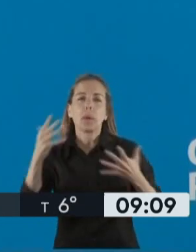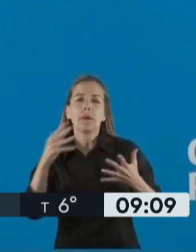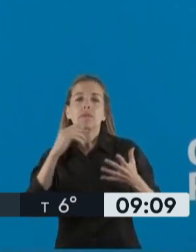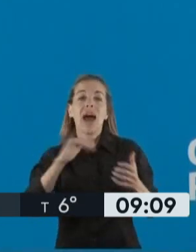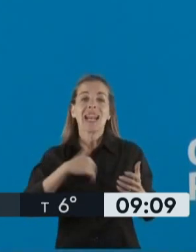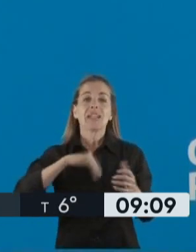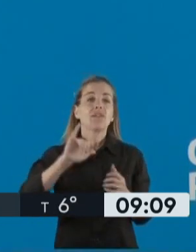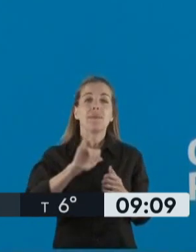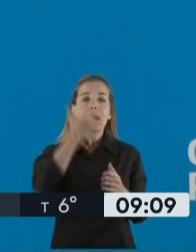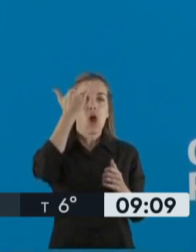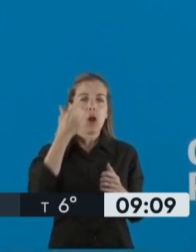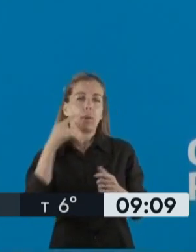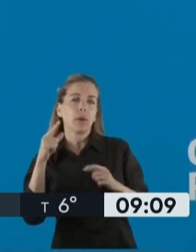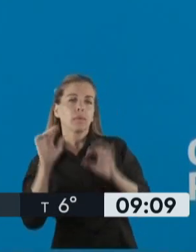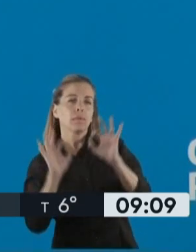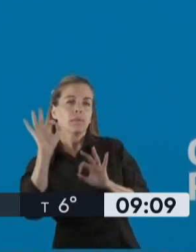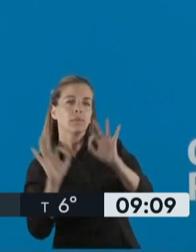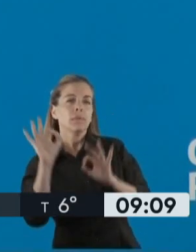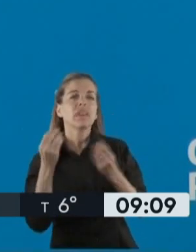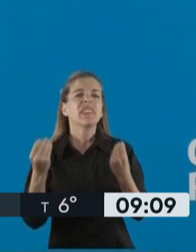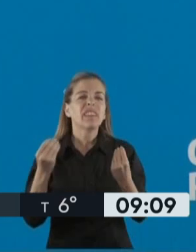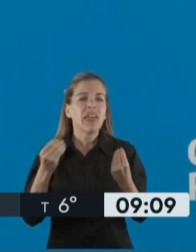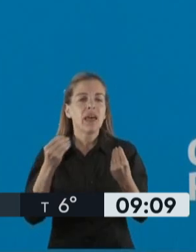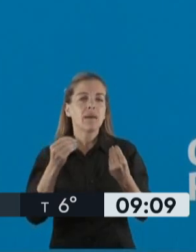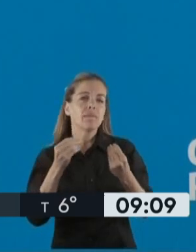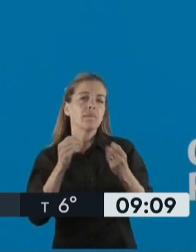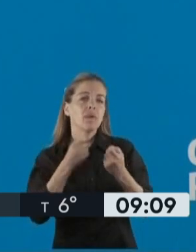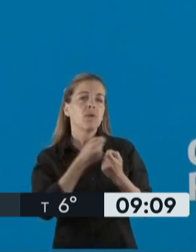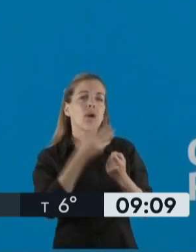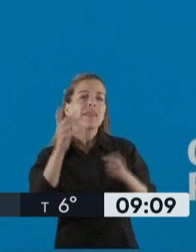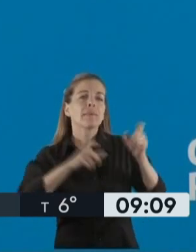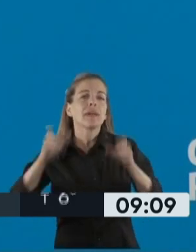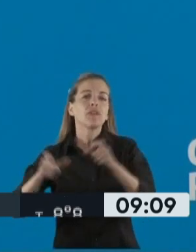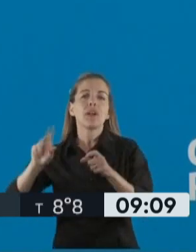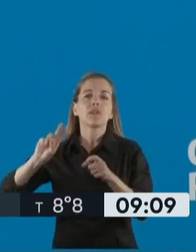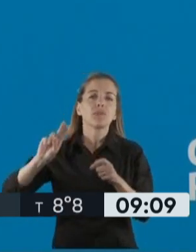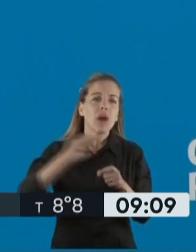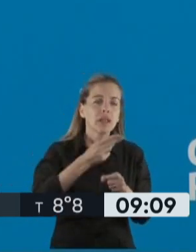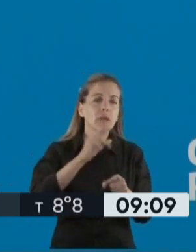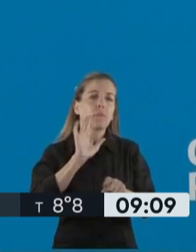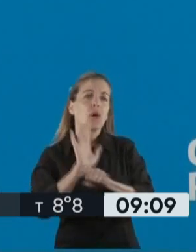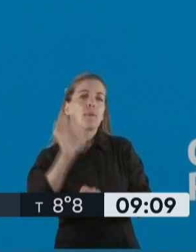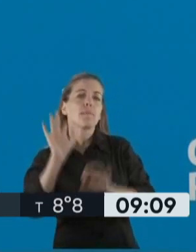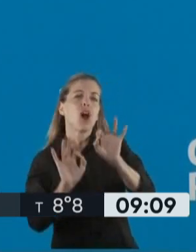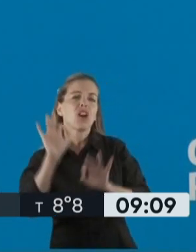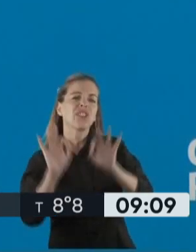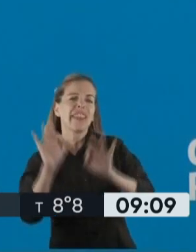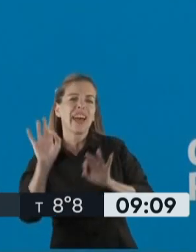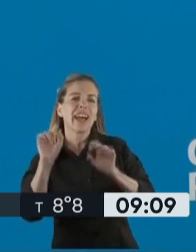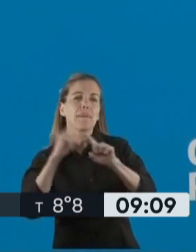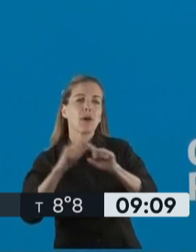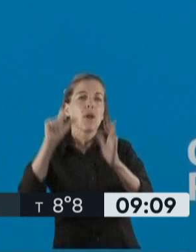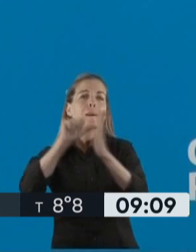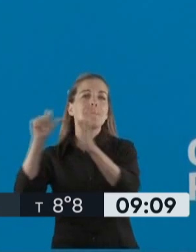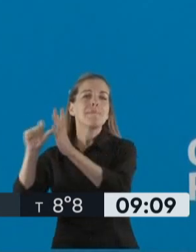cuál fue el crecimiento de la tasa de mortalidad de cada uno de los países en ese momento y el diferencial entre lo que es